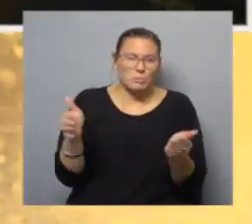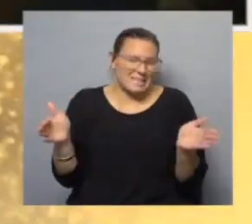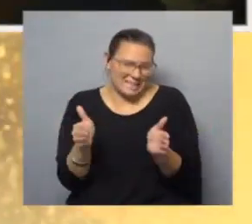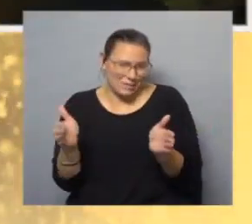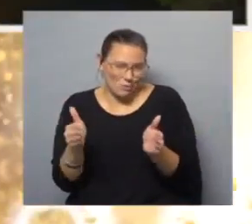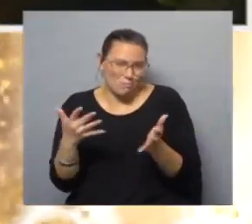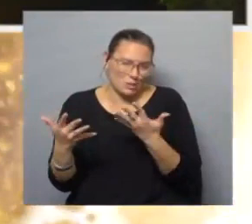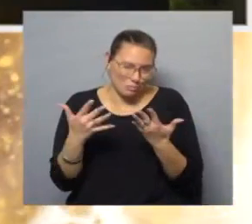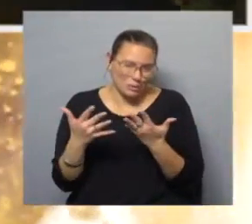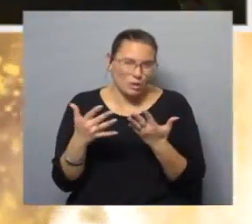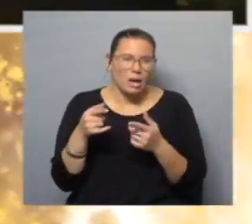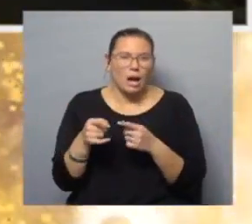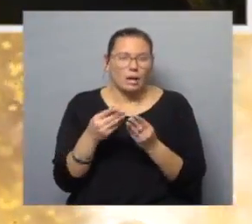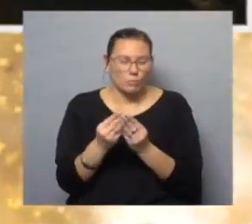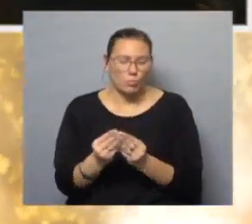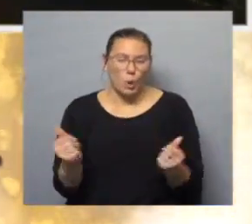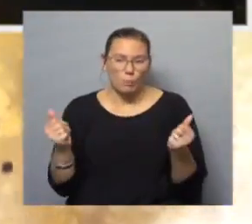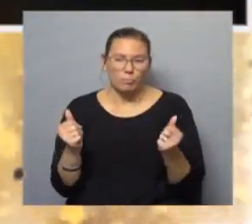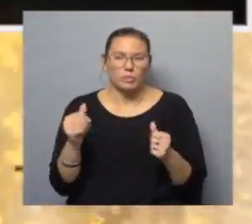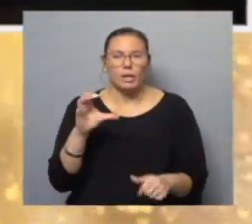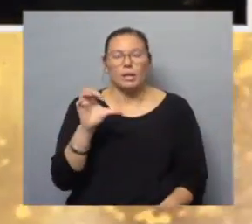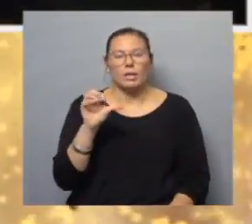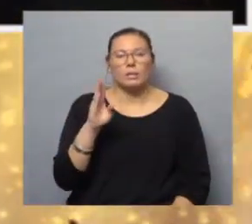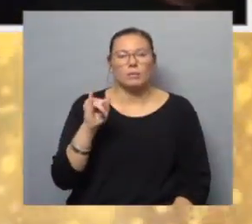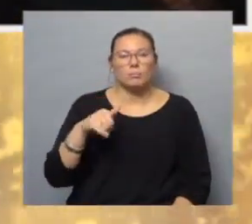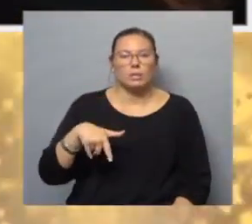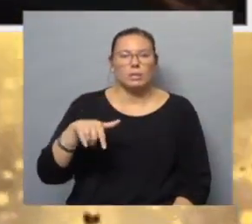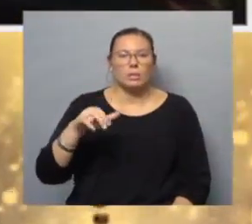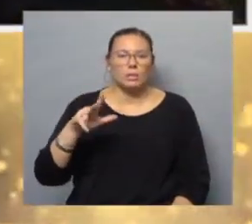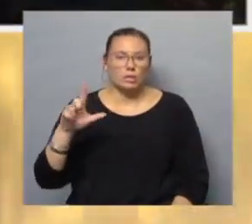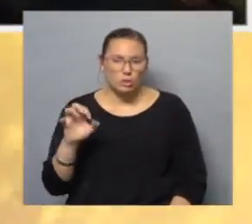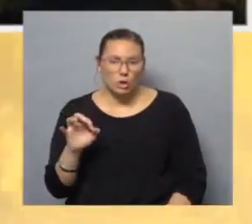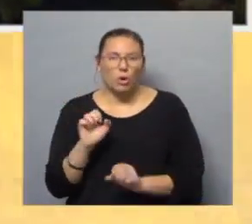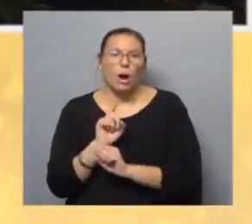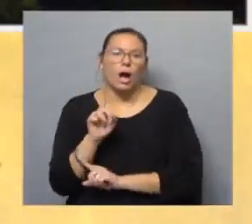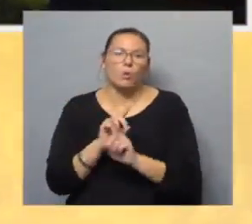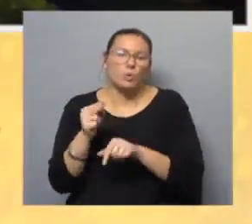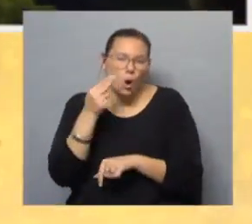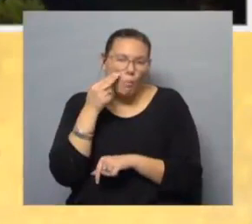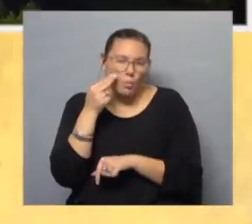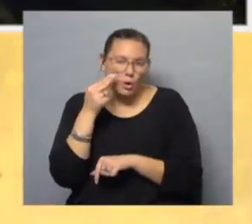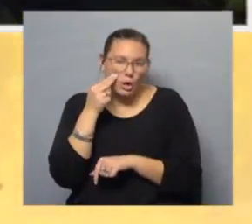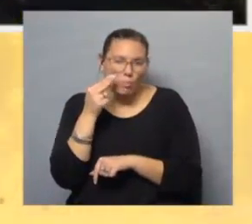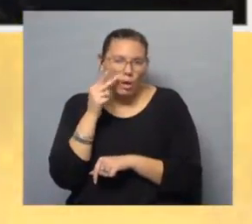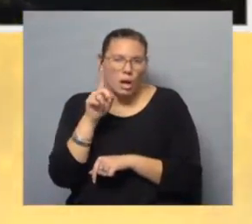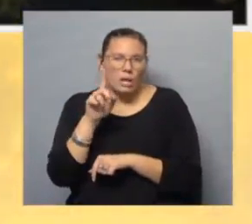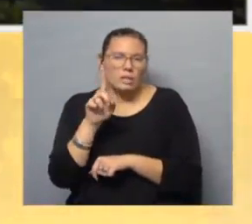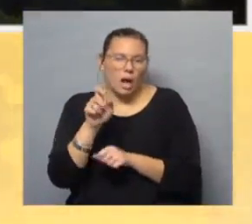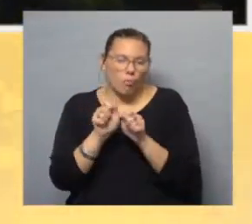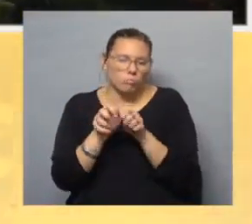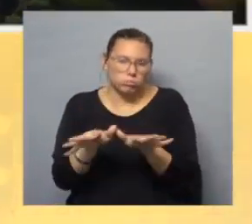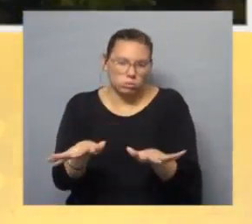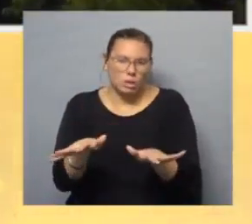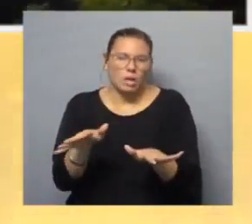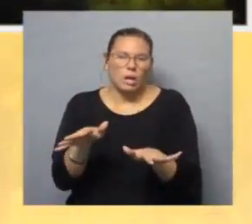pequeño, allí por Punta Espinillo, por allí, que generó algunos problemitas de cantidad. Pero